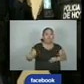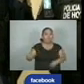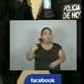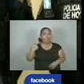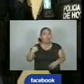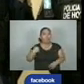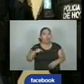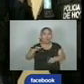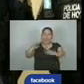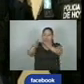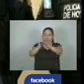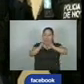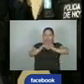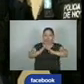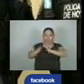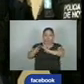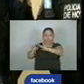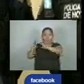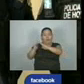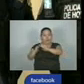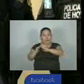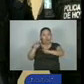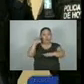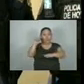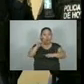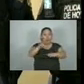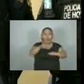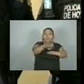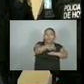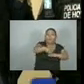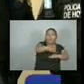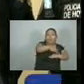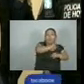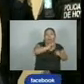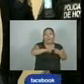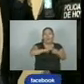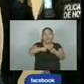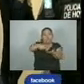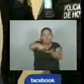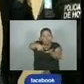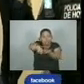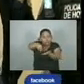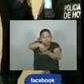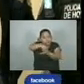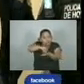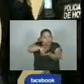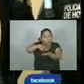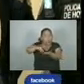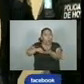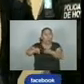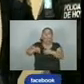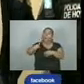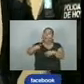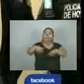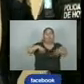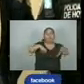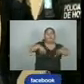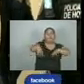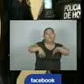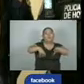en las colonias, en las aldeas, en los municipios y en los